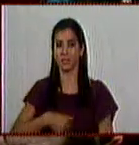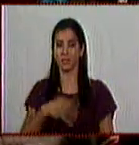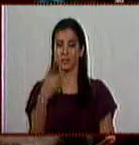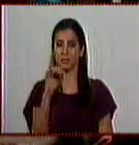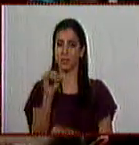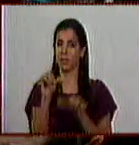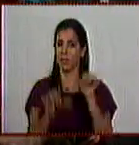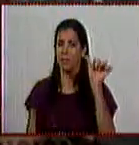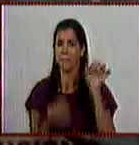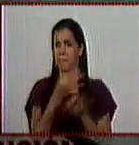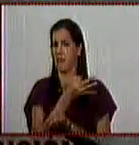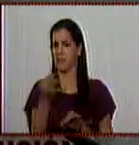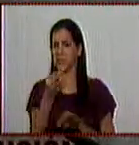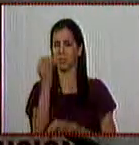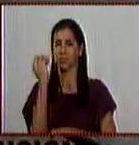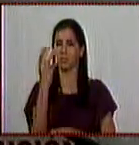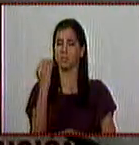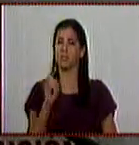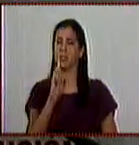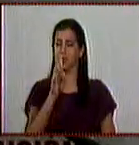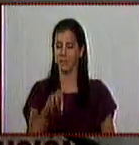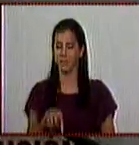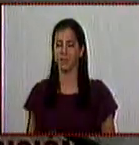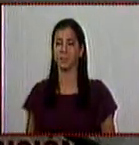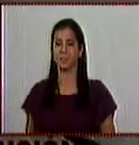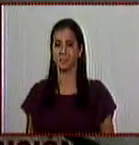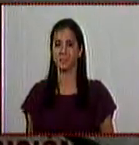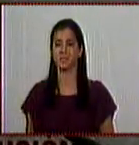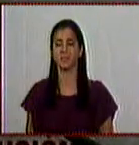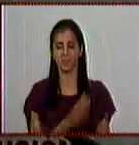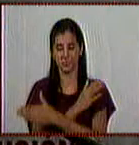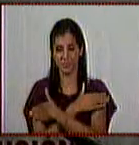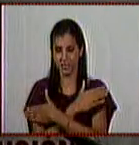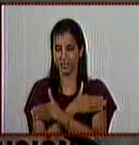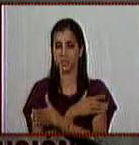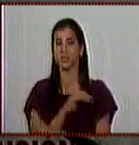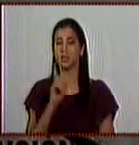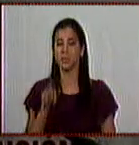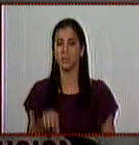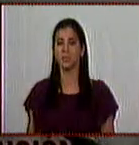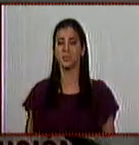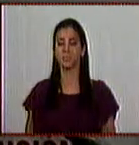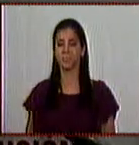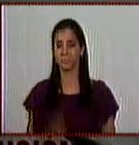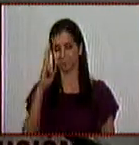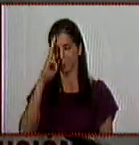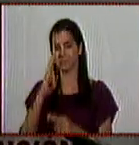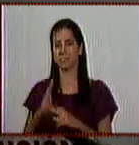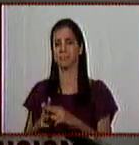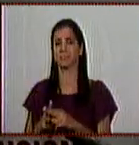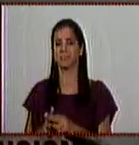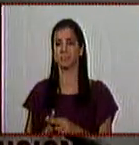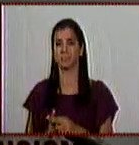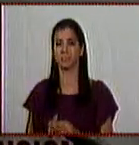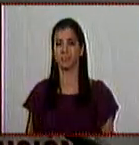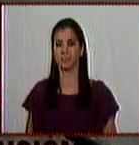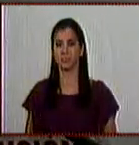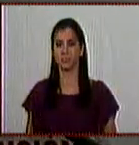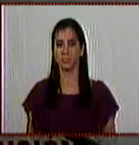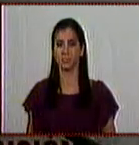extraordinaria ponencia y nos sumamos a a esa felicitación y al reconocimiento